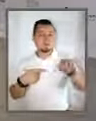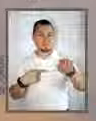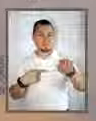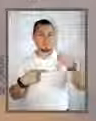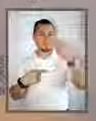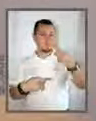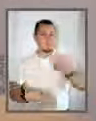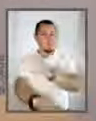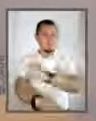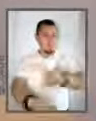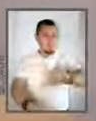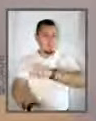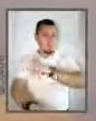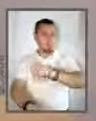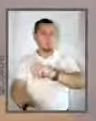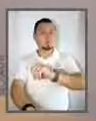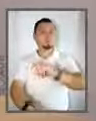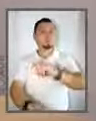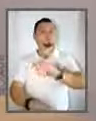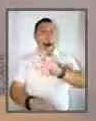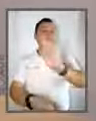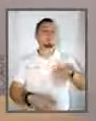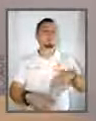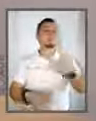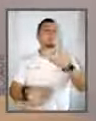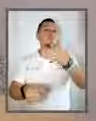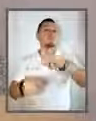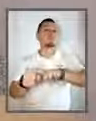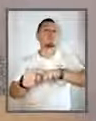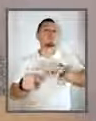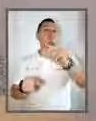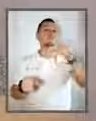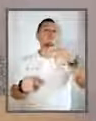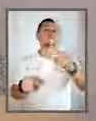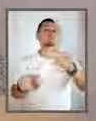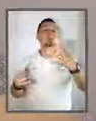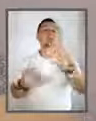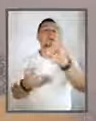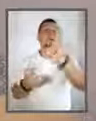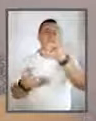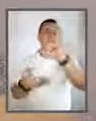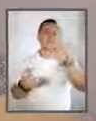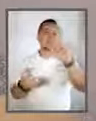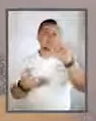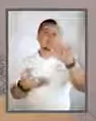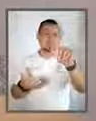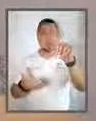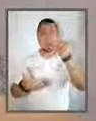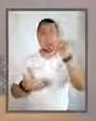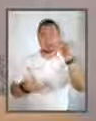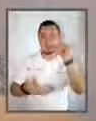el Grullo, que falleció en el Hospital Civil de Guadalajara, falleció el día de ayer.